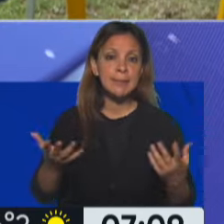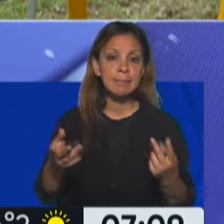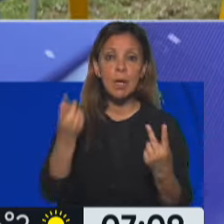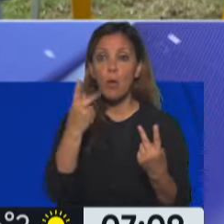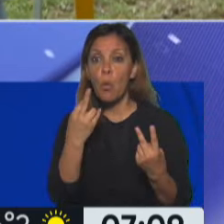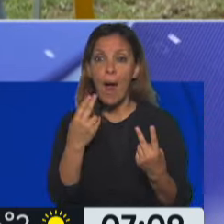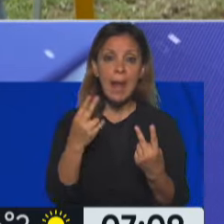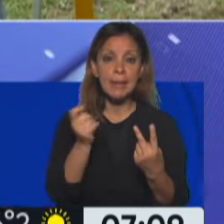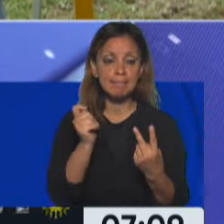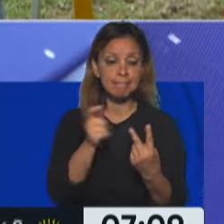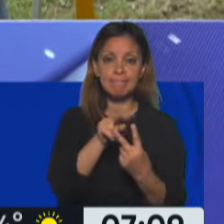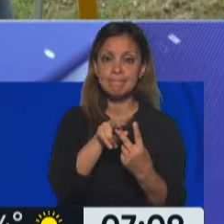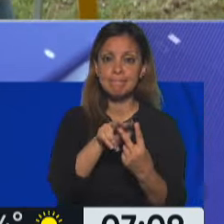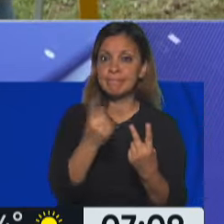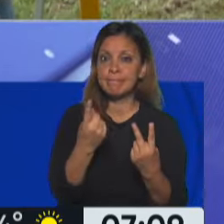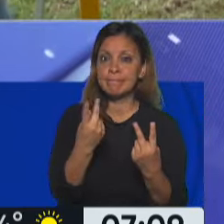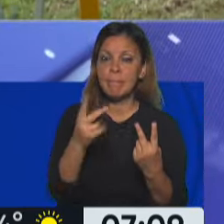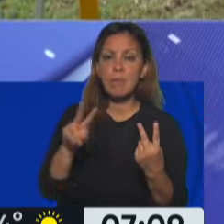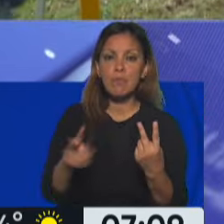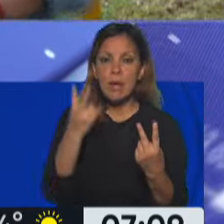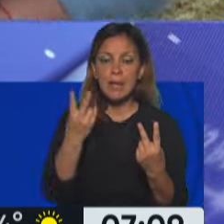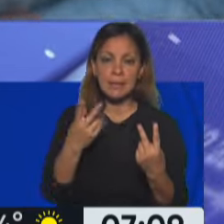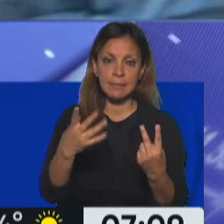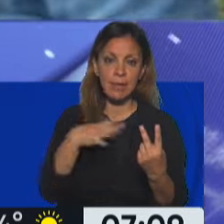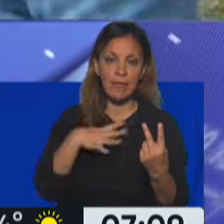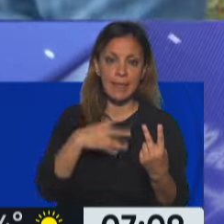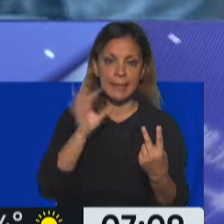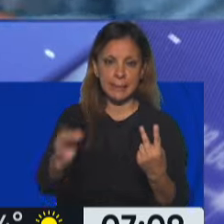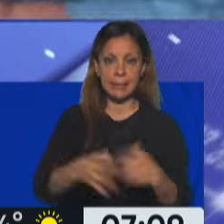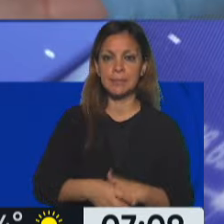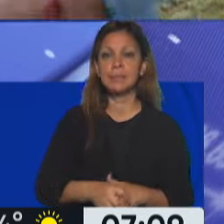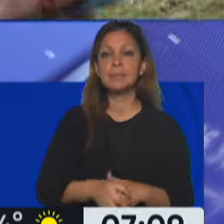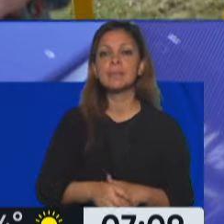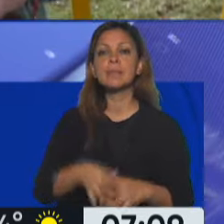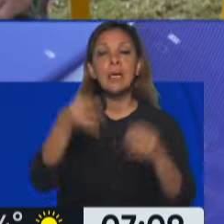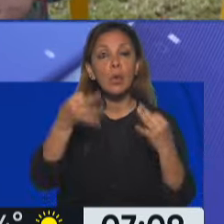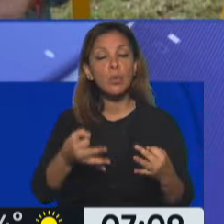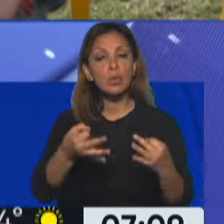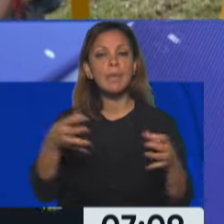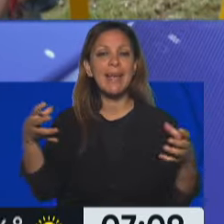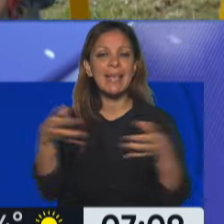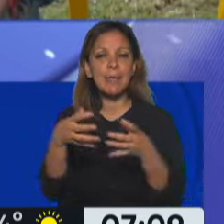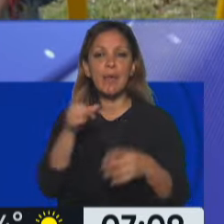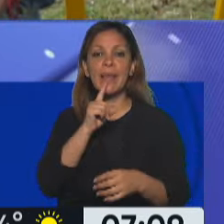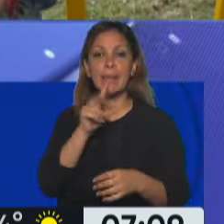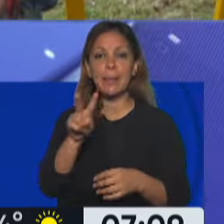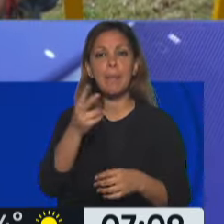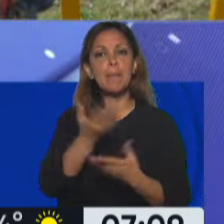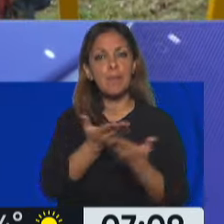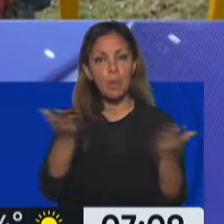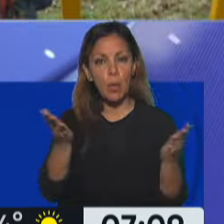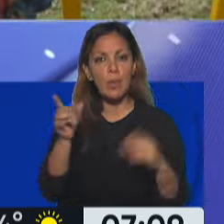está la noticia fatídica del encuentro, del hallazgo de anoche. Y hablabas del momento, y el equipo de la televisión pública junto con Flor de esta